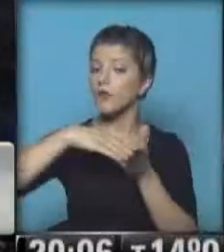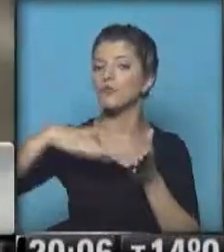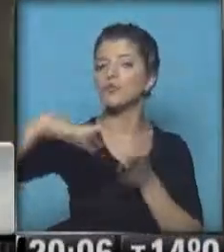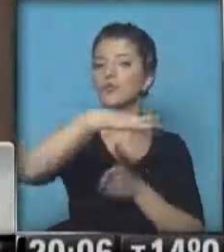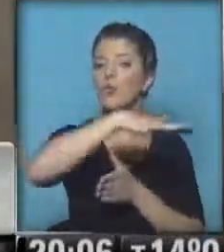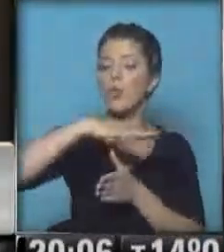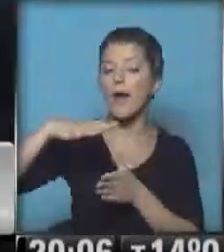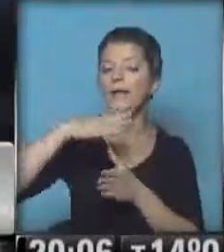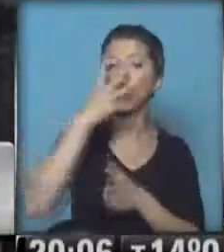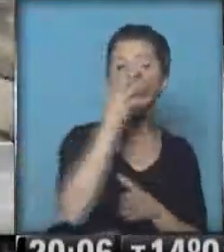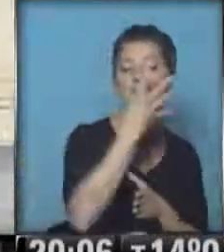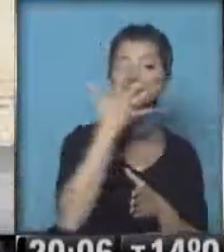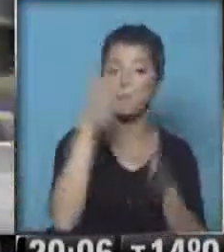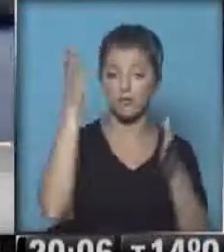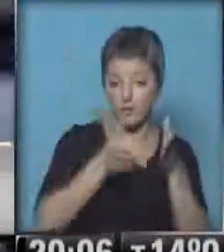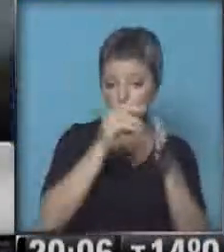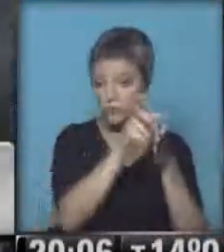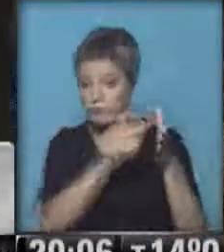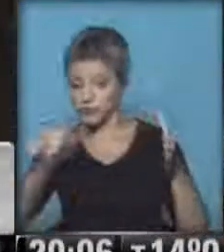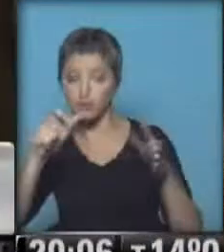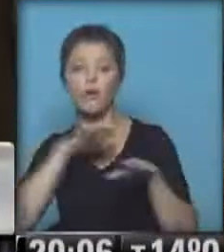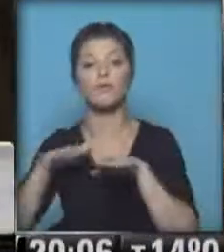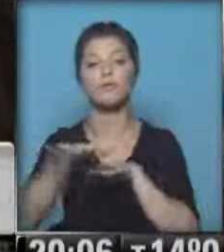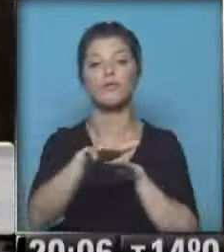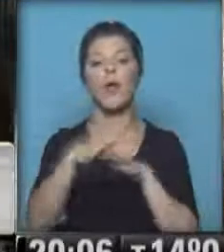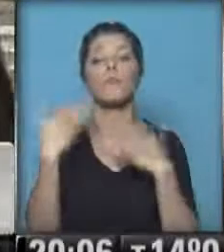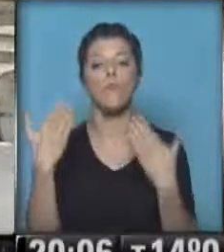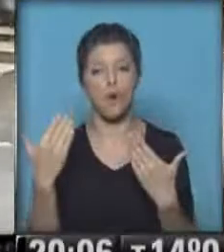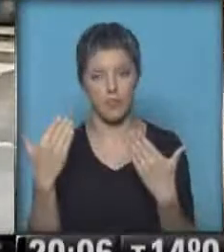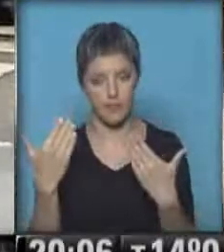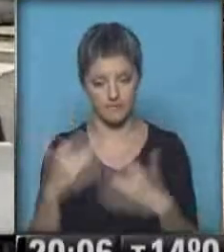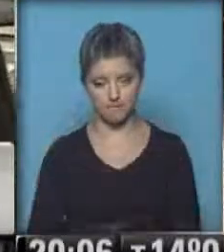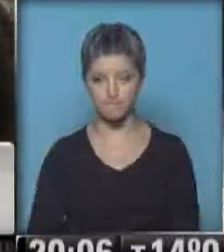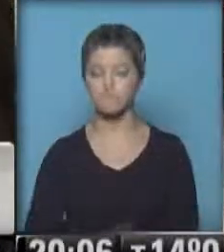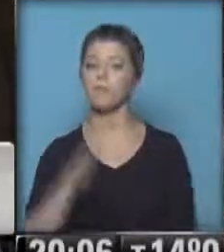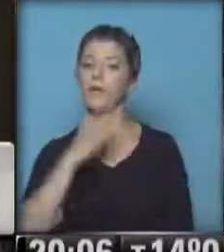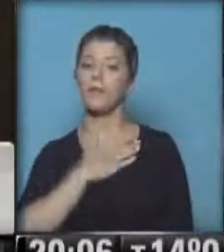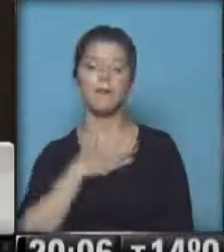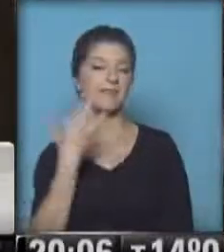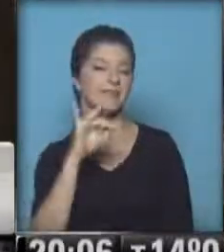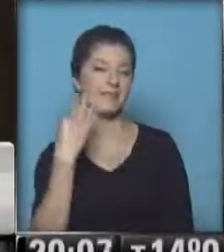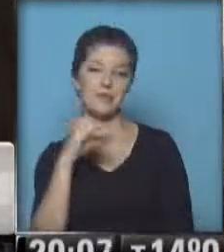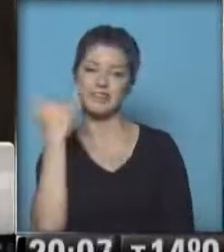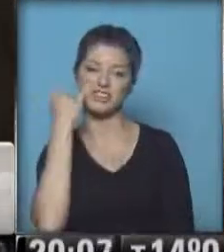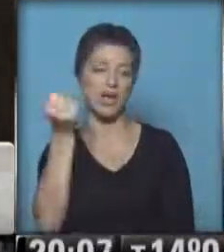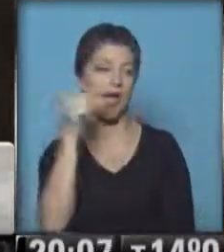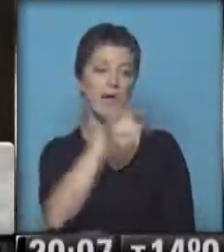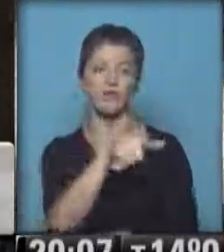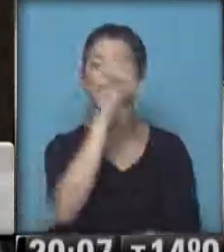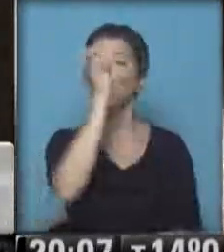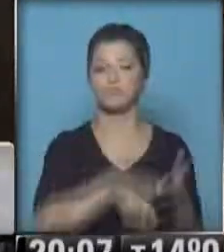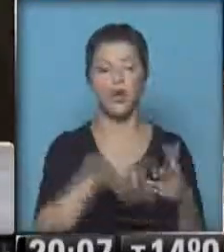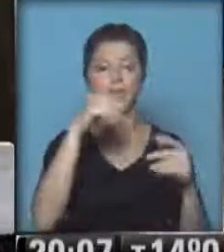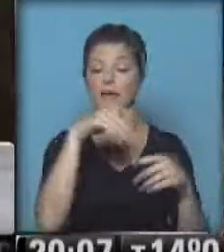el 45% de estacionamiento medido. Yo creo que habría que dar de baja ya la concesión, es una concesión